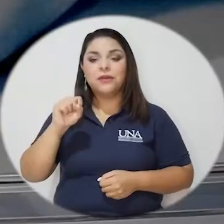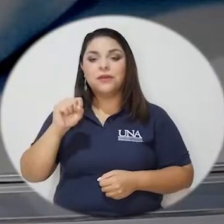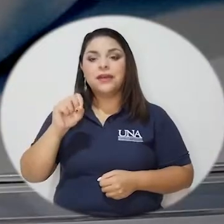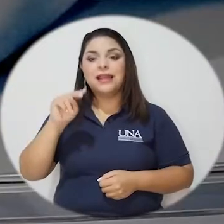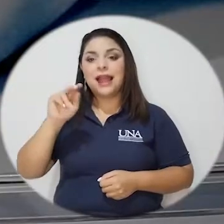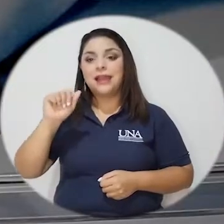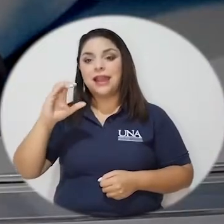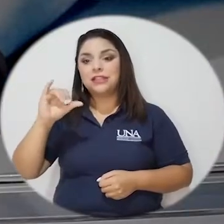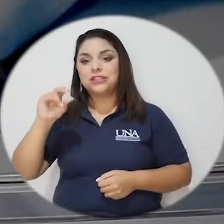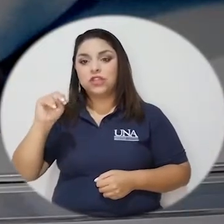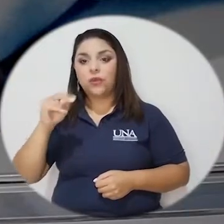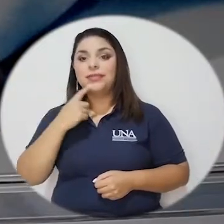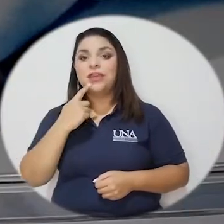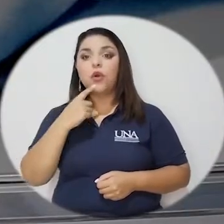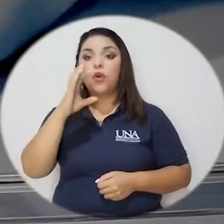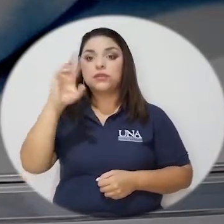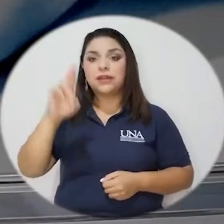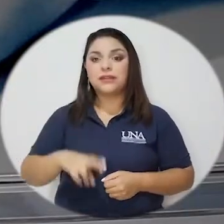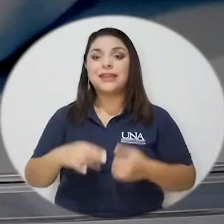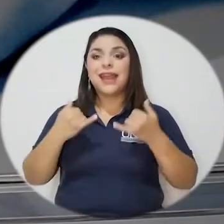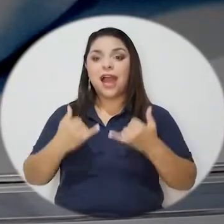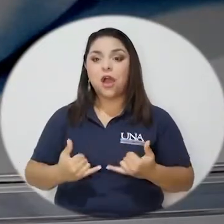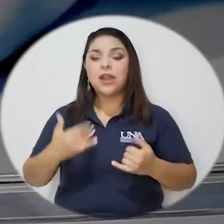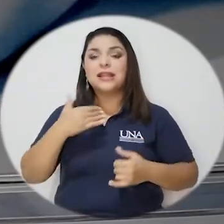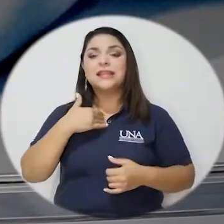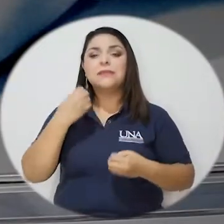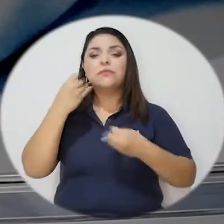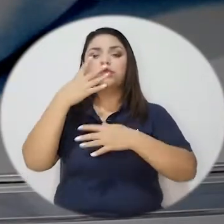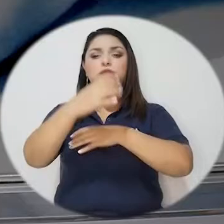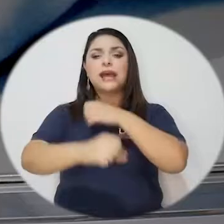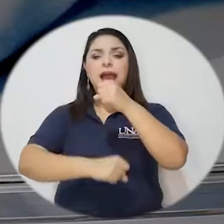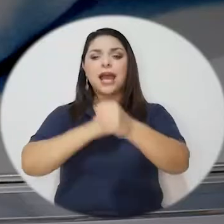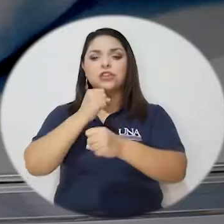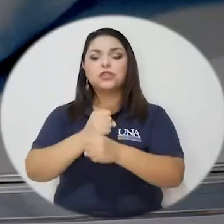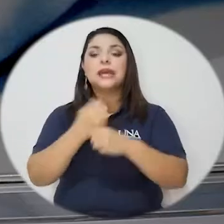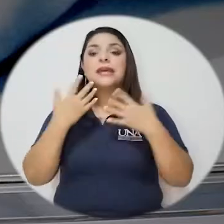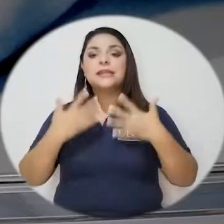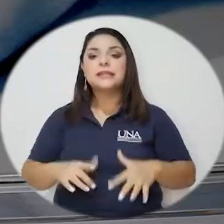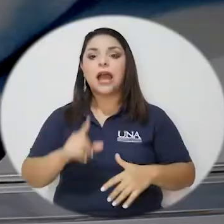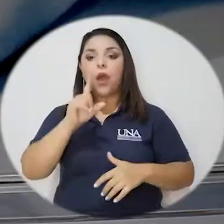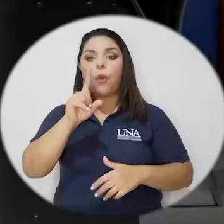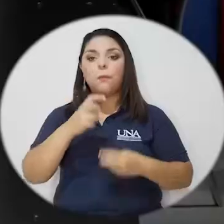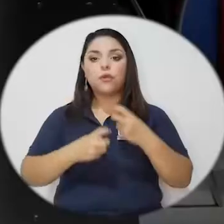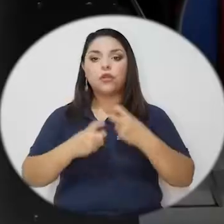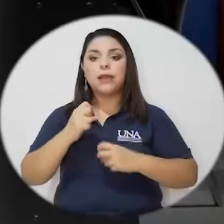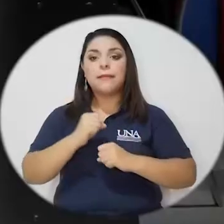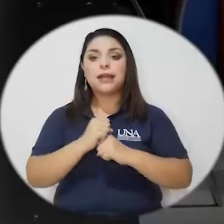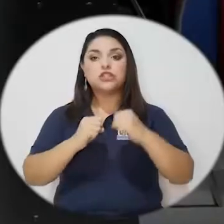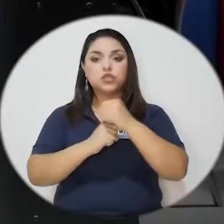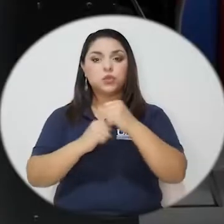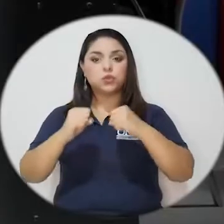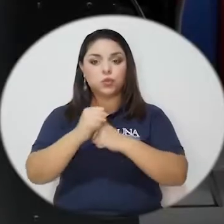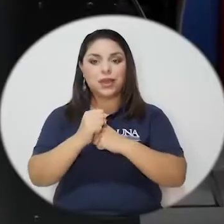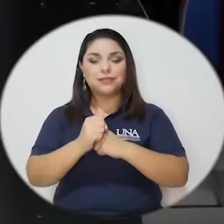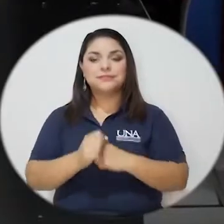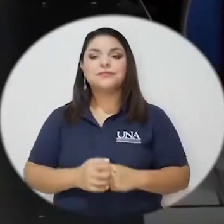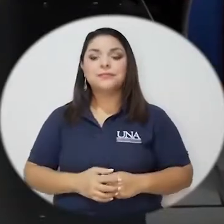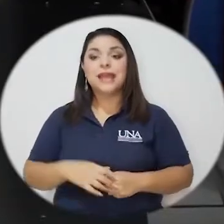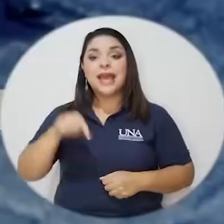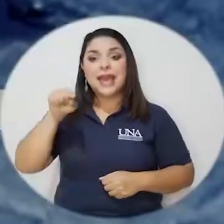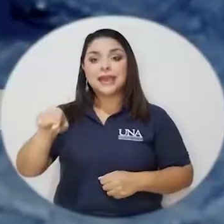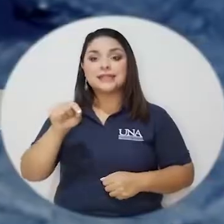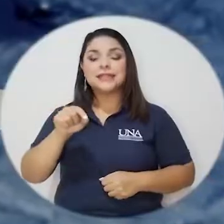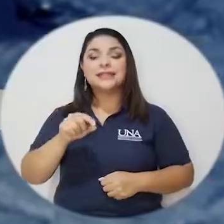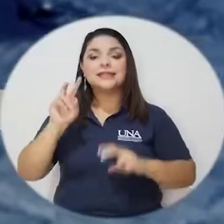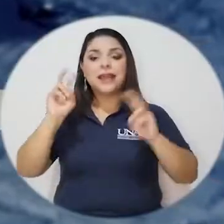tiene es, después de muchas décadas, un problema ya estructural. Exactamente. Y sobre ese tema conversamos con